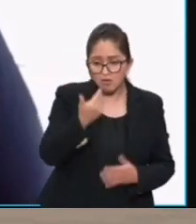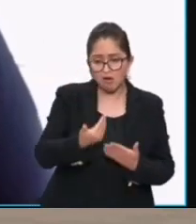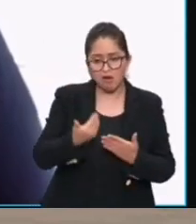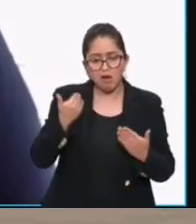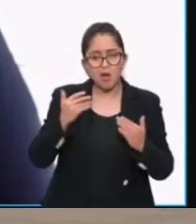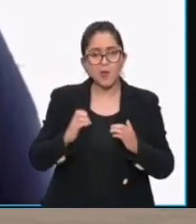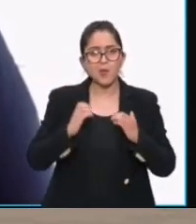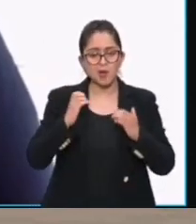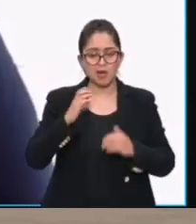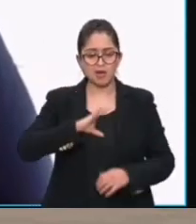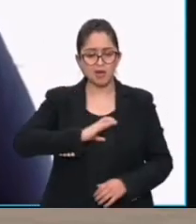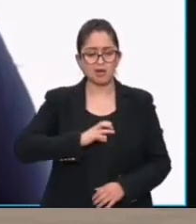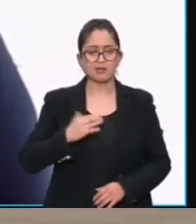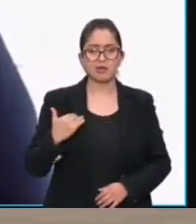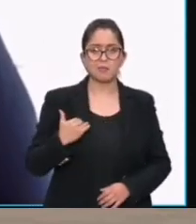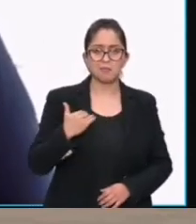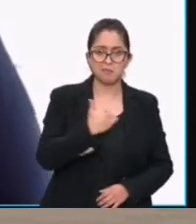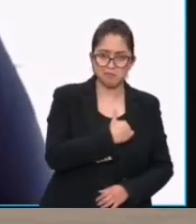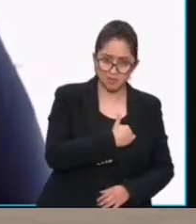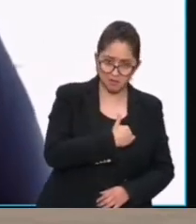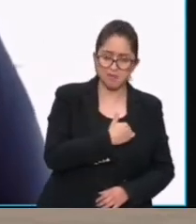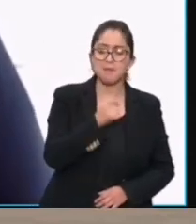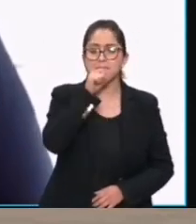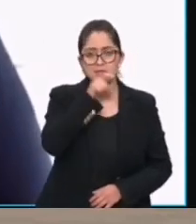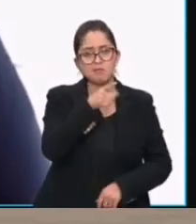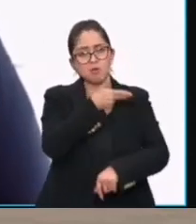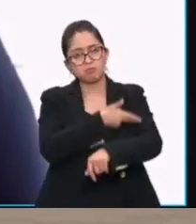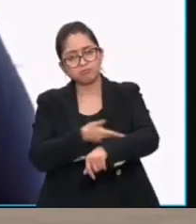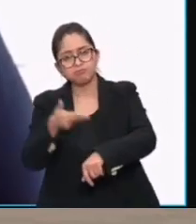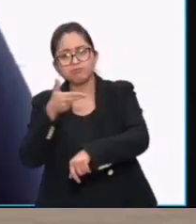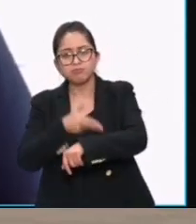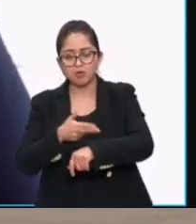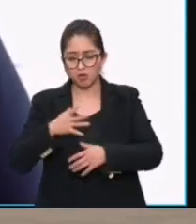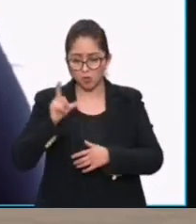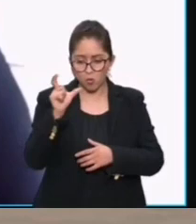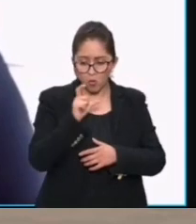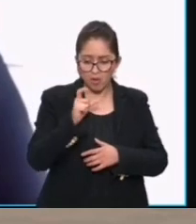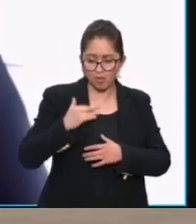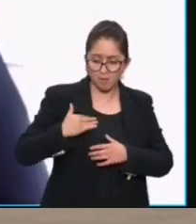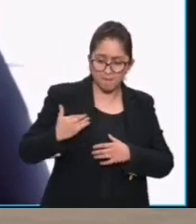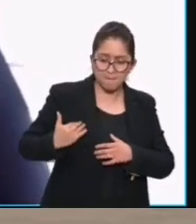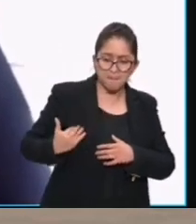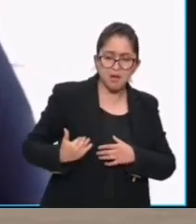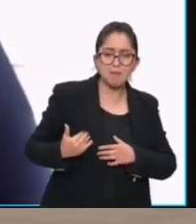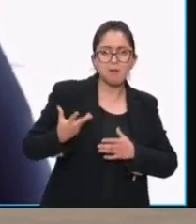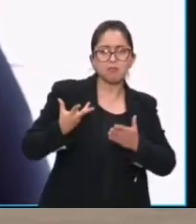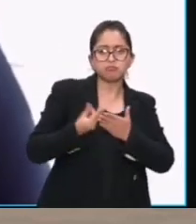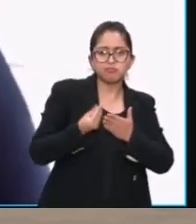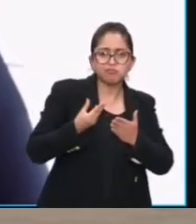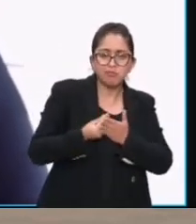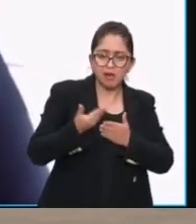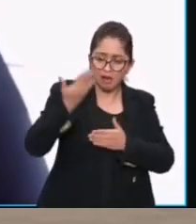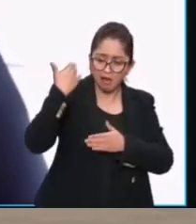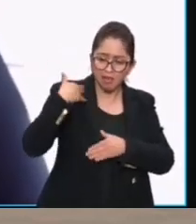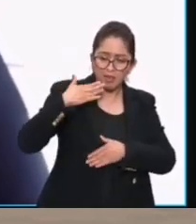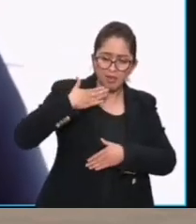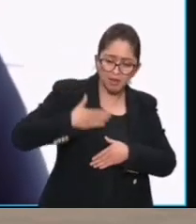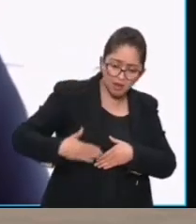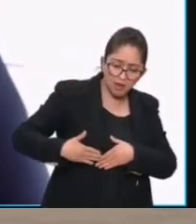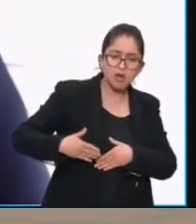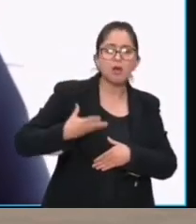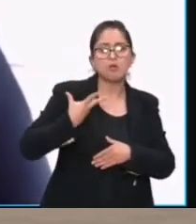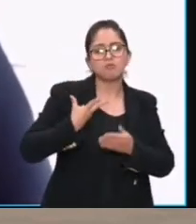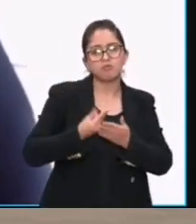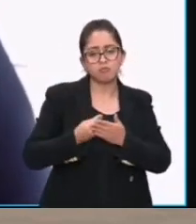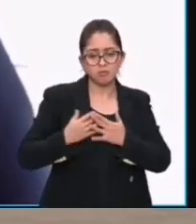y poder dotar de recursos también para poder hacer la reconstrucción mamaria. Otro tema que para nosotros es muy importante es el tema del